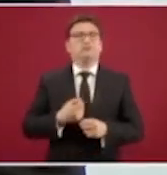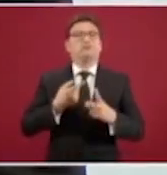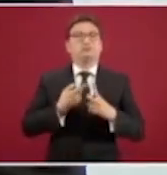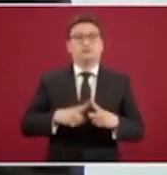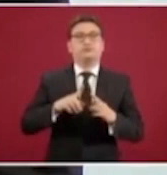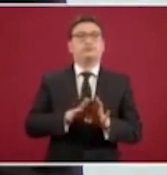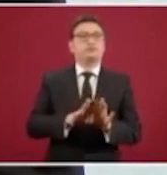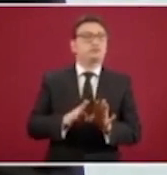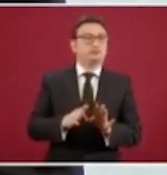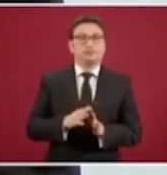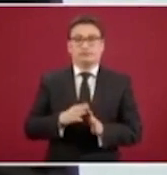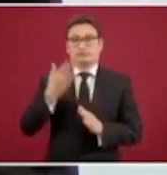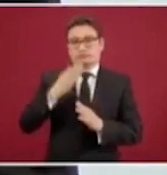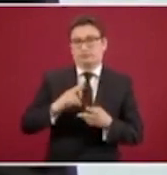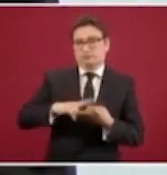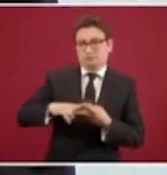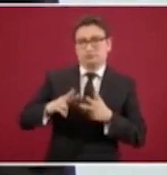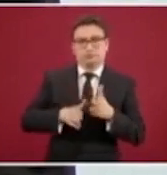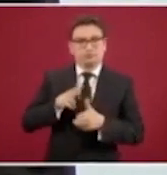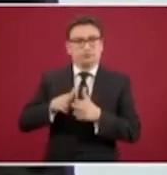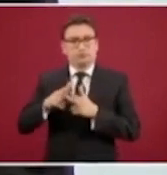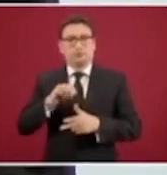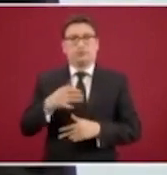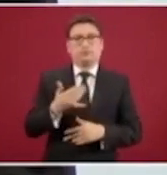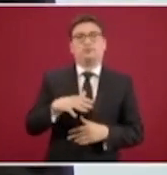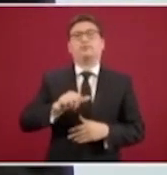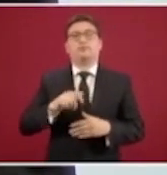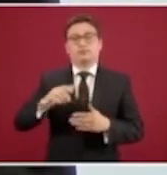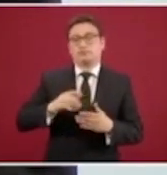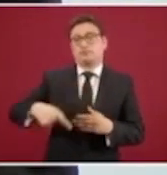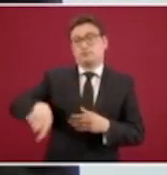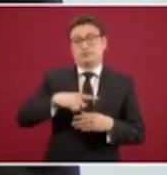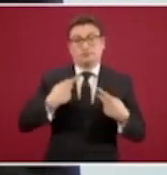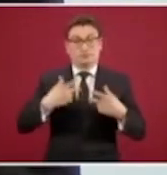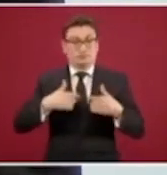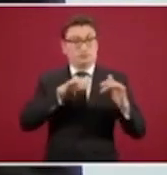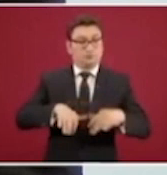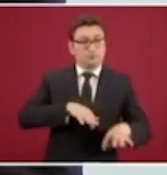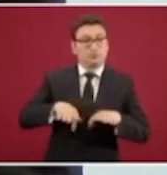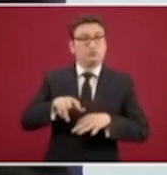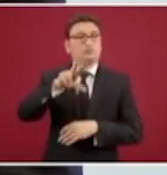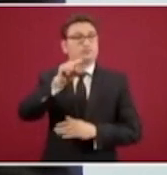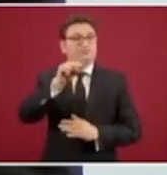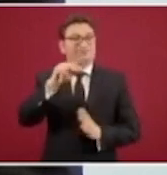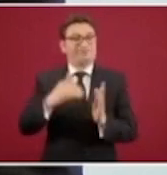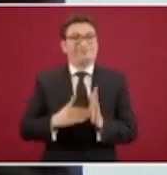la construcción del Tren Maya, son 80,000 empleos.